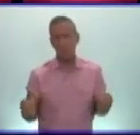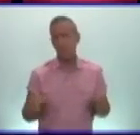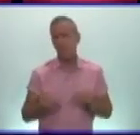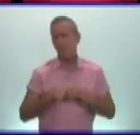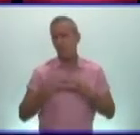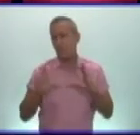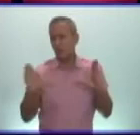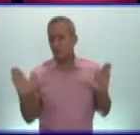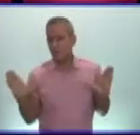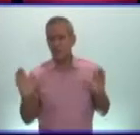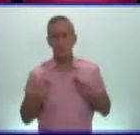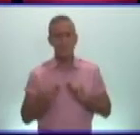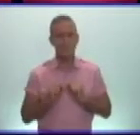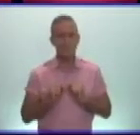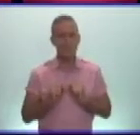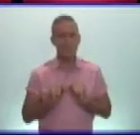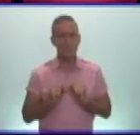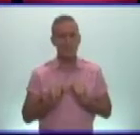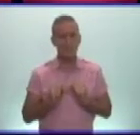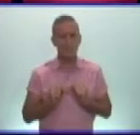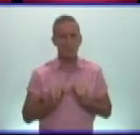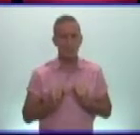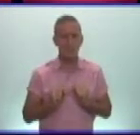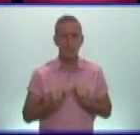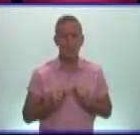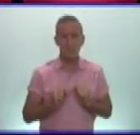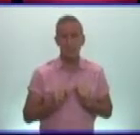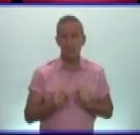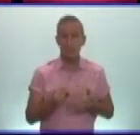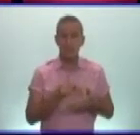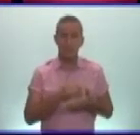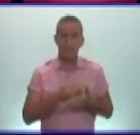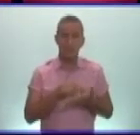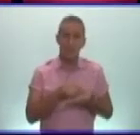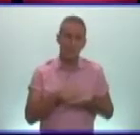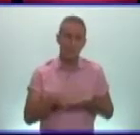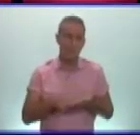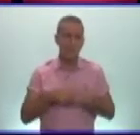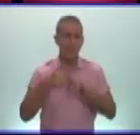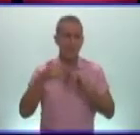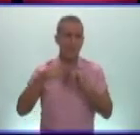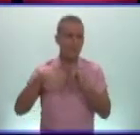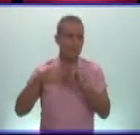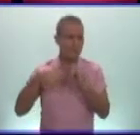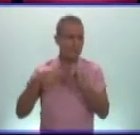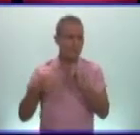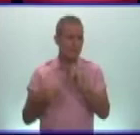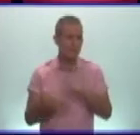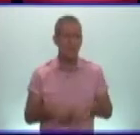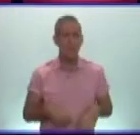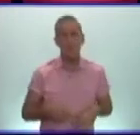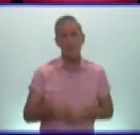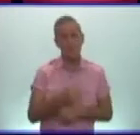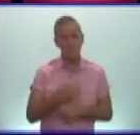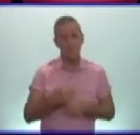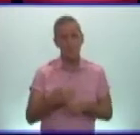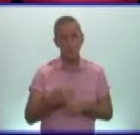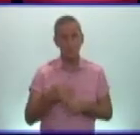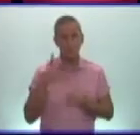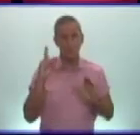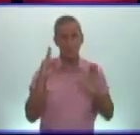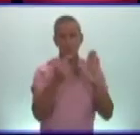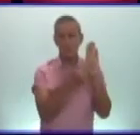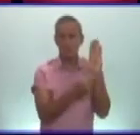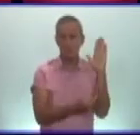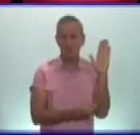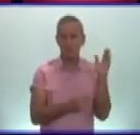ocurra como la persona que de la carta del video que prácticamente tuvo que utilizar un diccionario para poder interpretarla. Adelante con